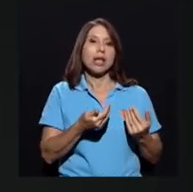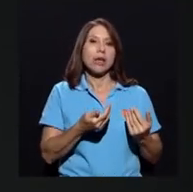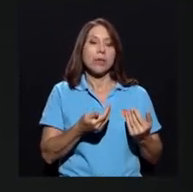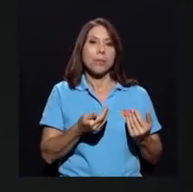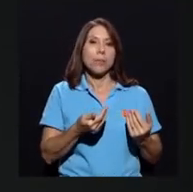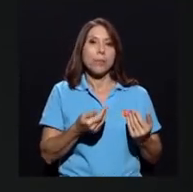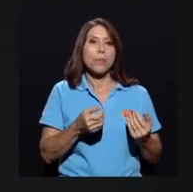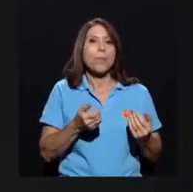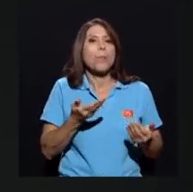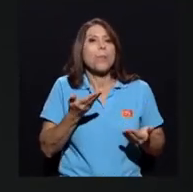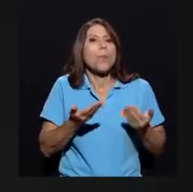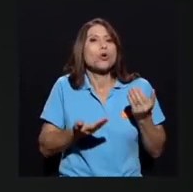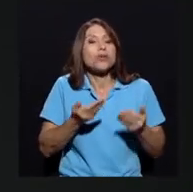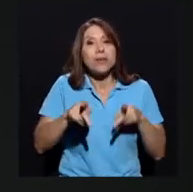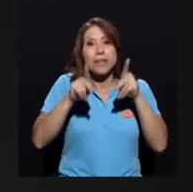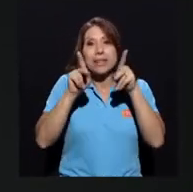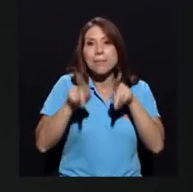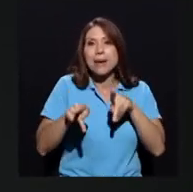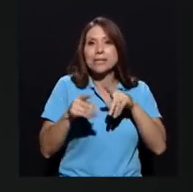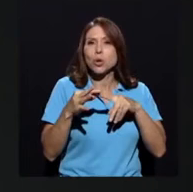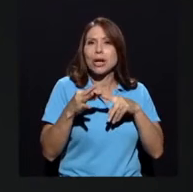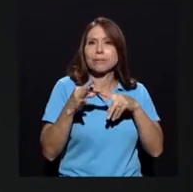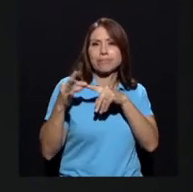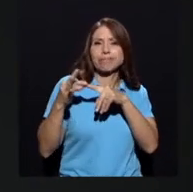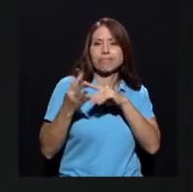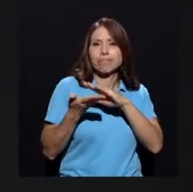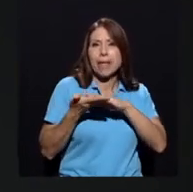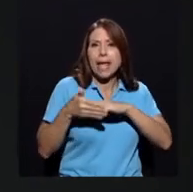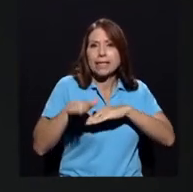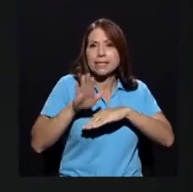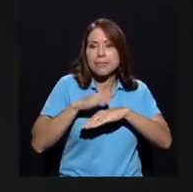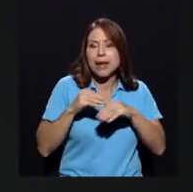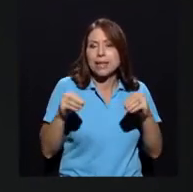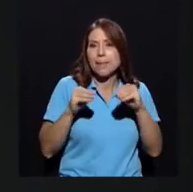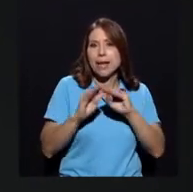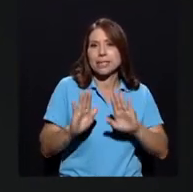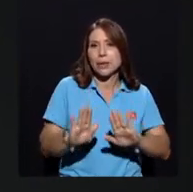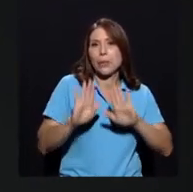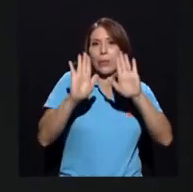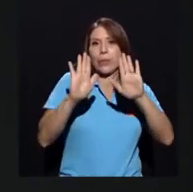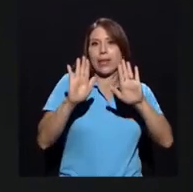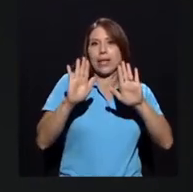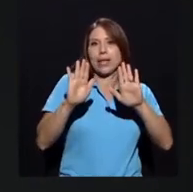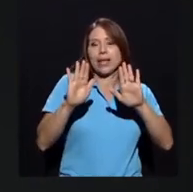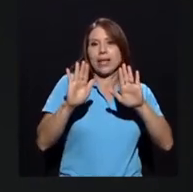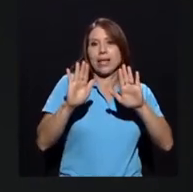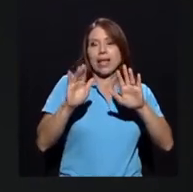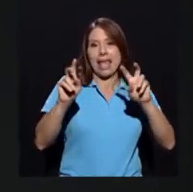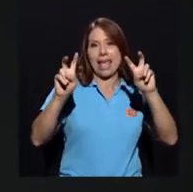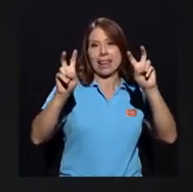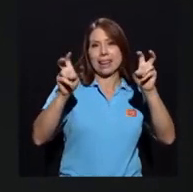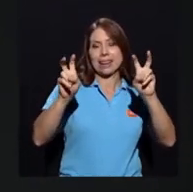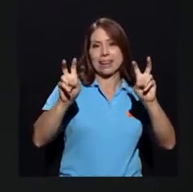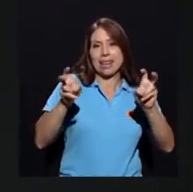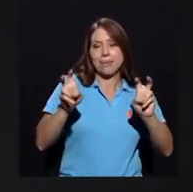posiblemente el experto más grande de este país en temas de